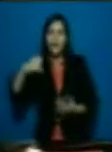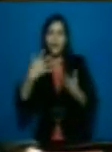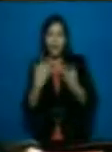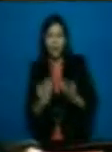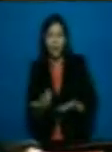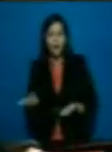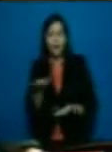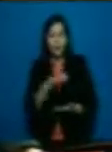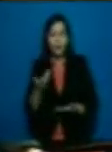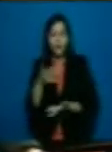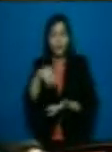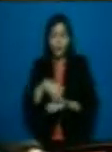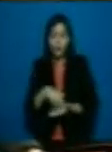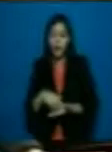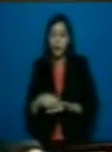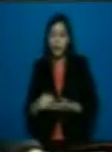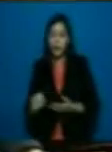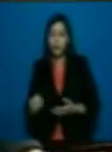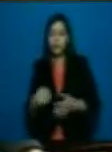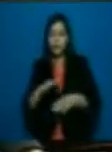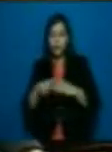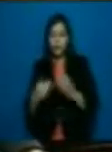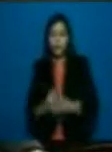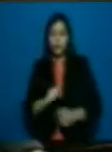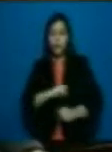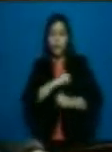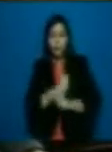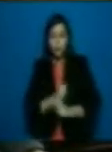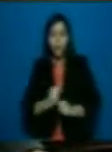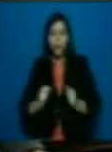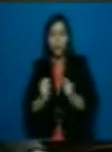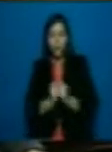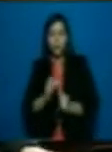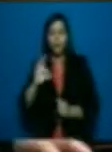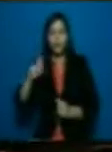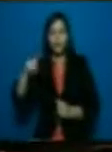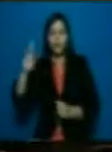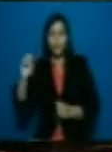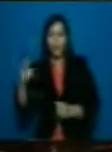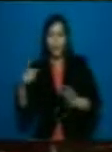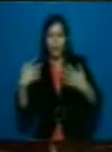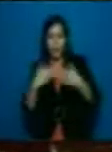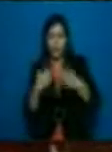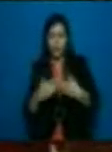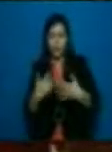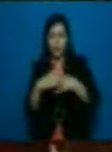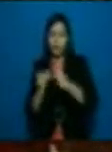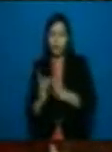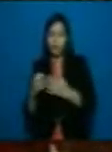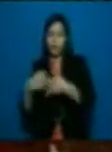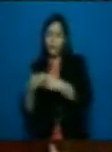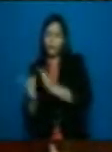lazos políticos por medio del papel y de las asambleas legislativas